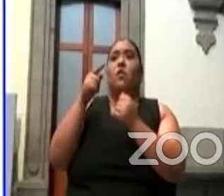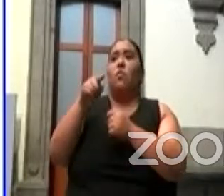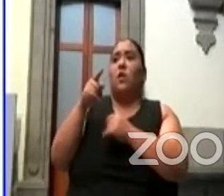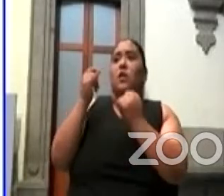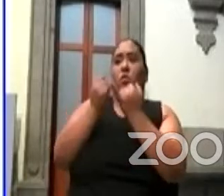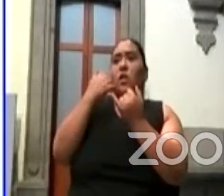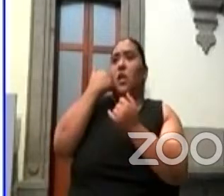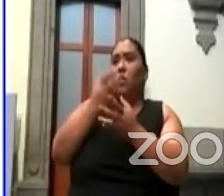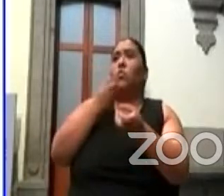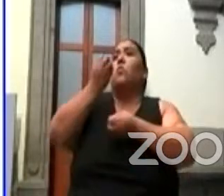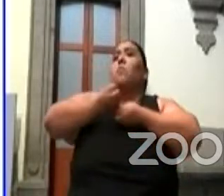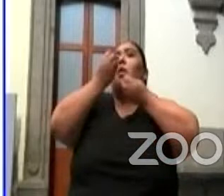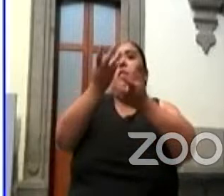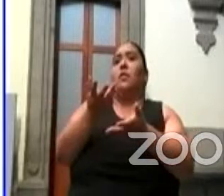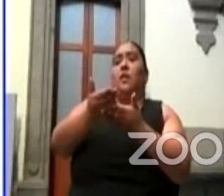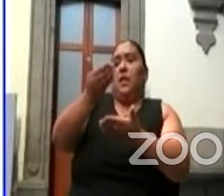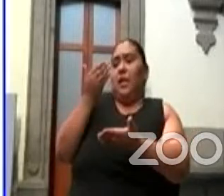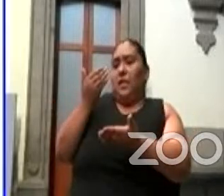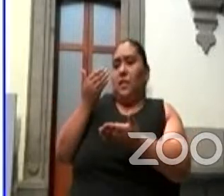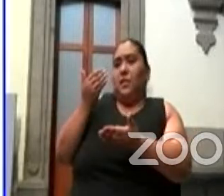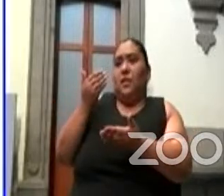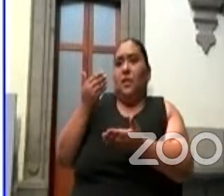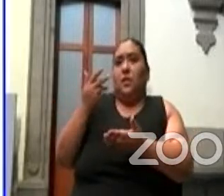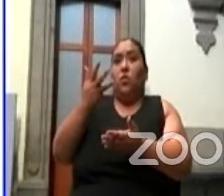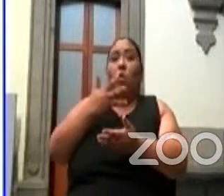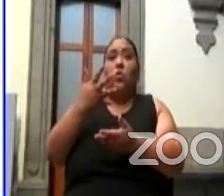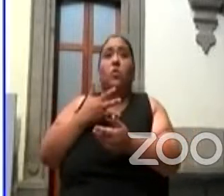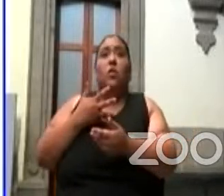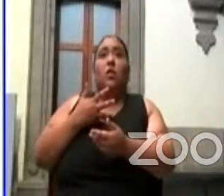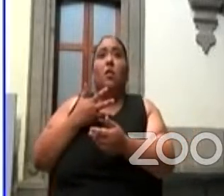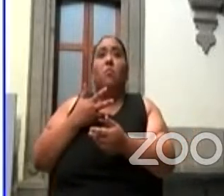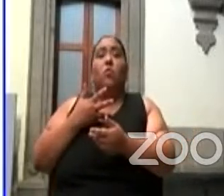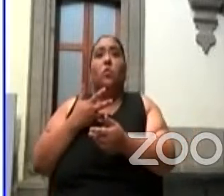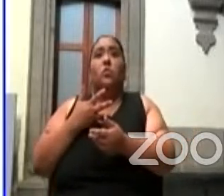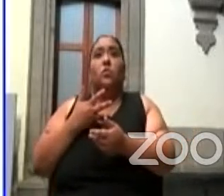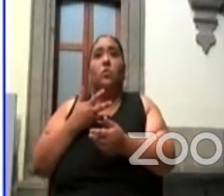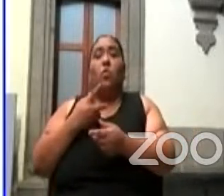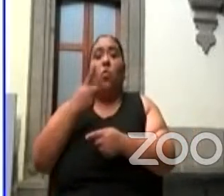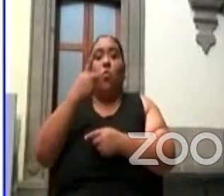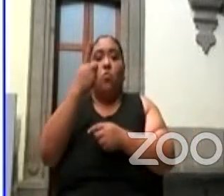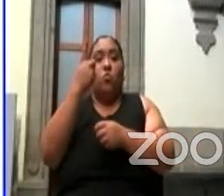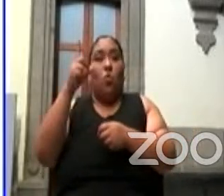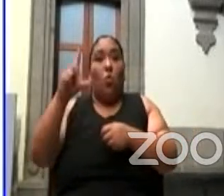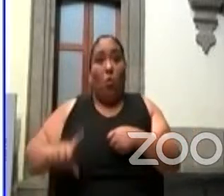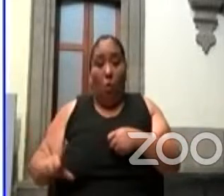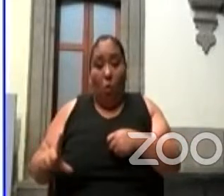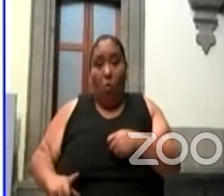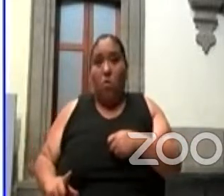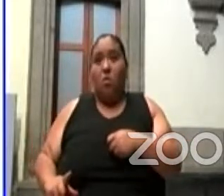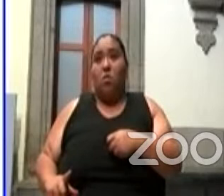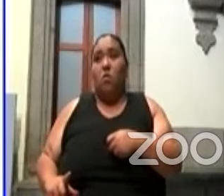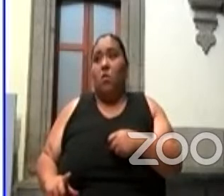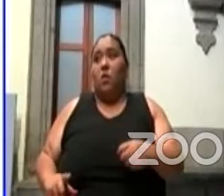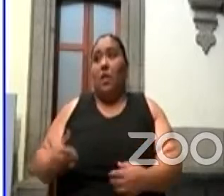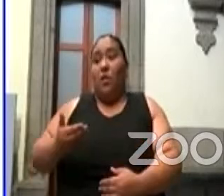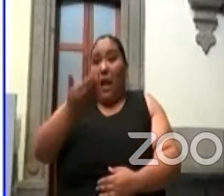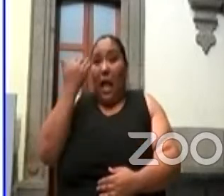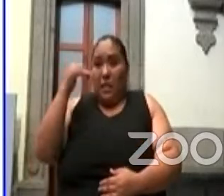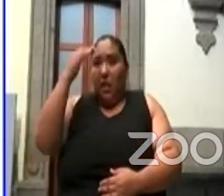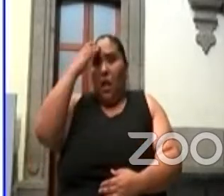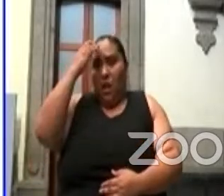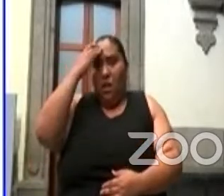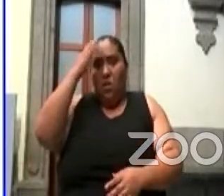un antecedente. Teníamos a un gobernador que era consciente